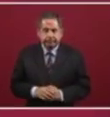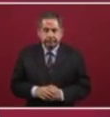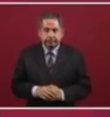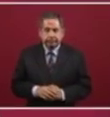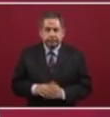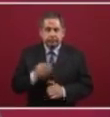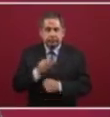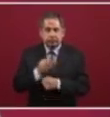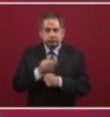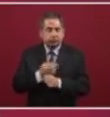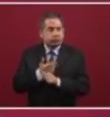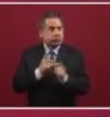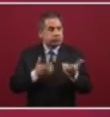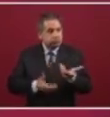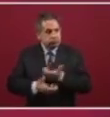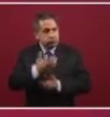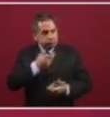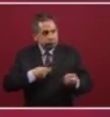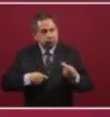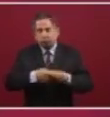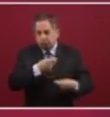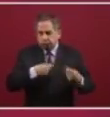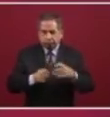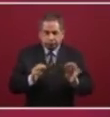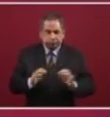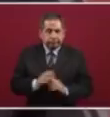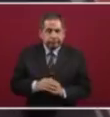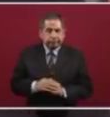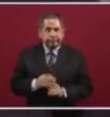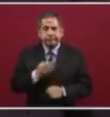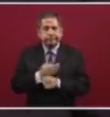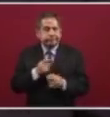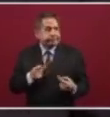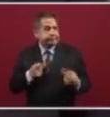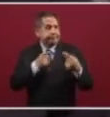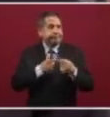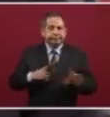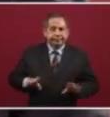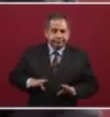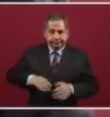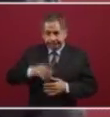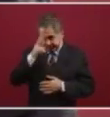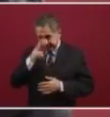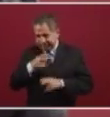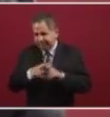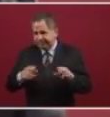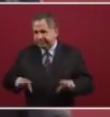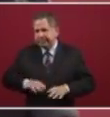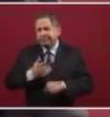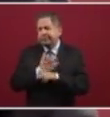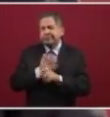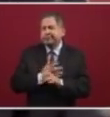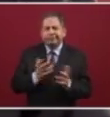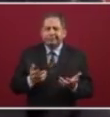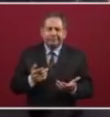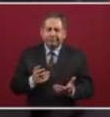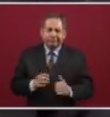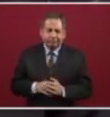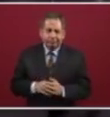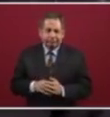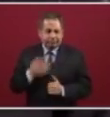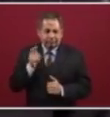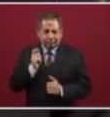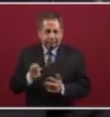Estamos por el libre comercio y no conviene a México y ni conviene a Estados Unidos. Esa